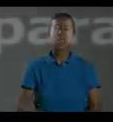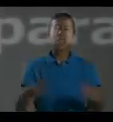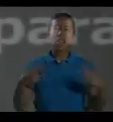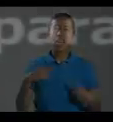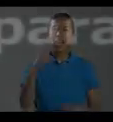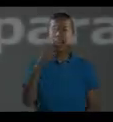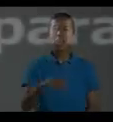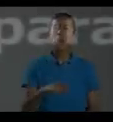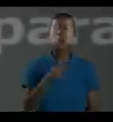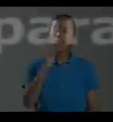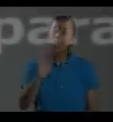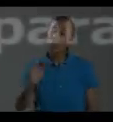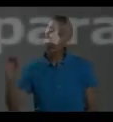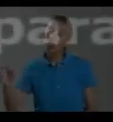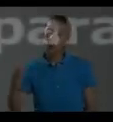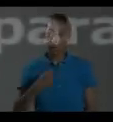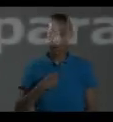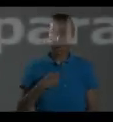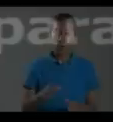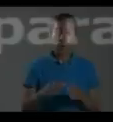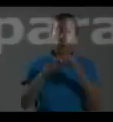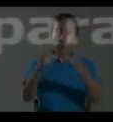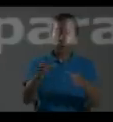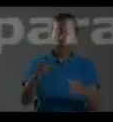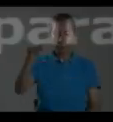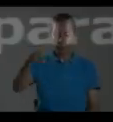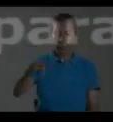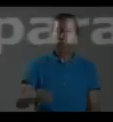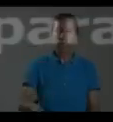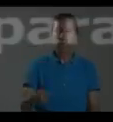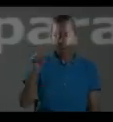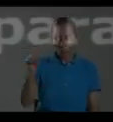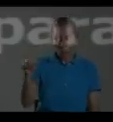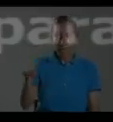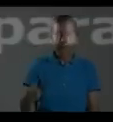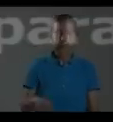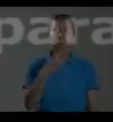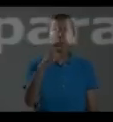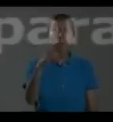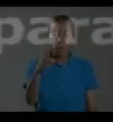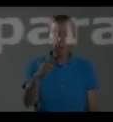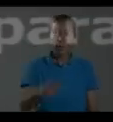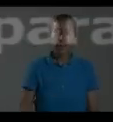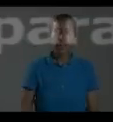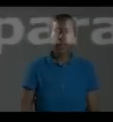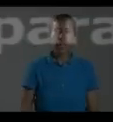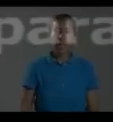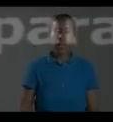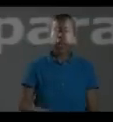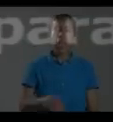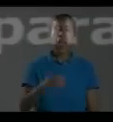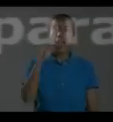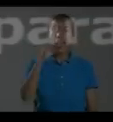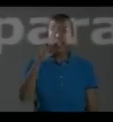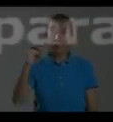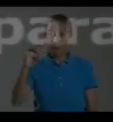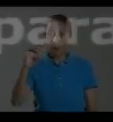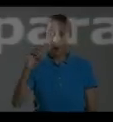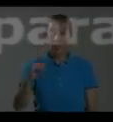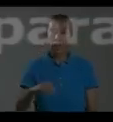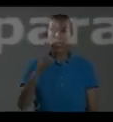Hay un muchachito que la vez pasada lo puse yo aquí, pero se me chivió, hombre. Pero ese me lo dice en español y en inglés.